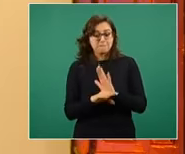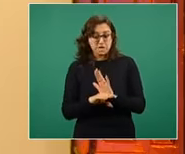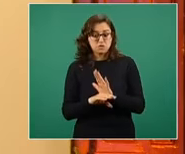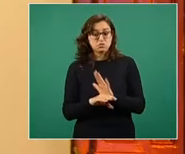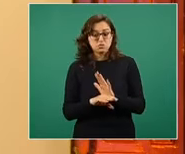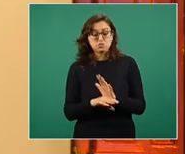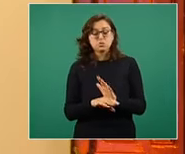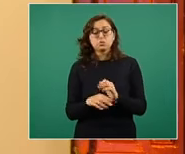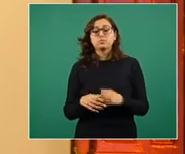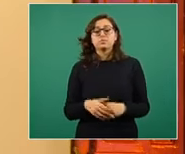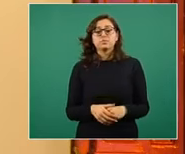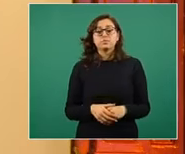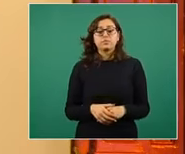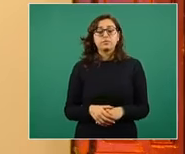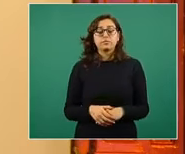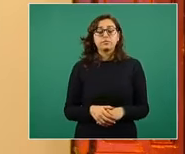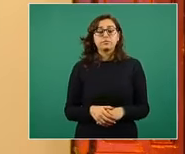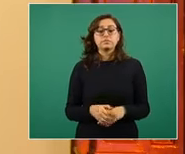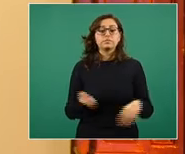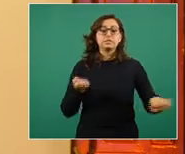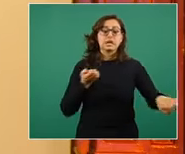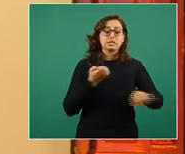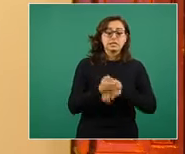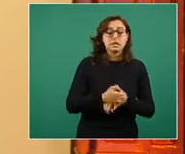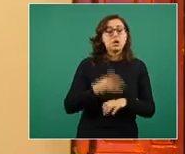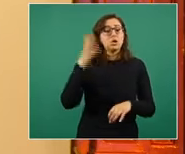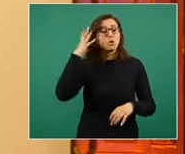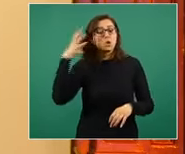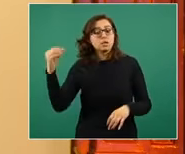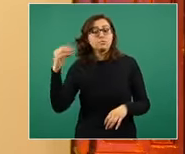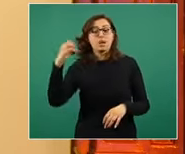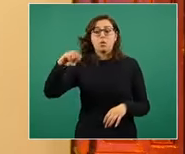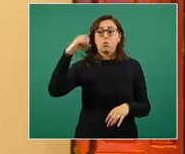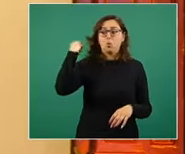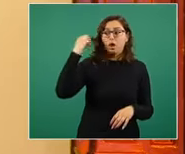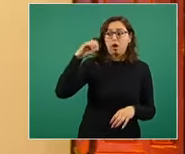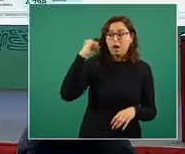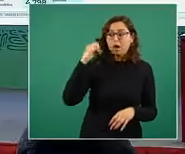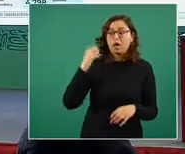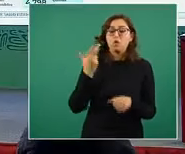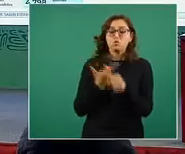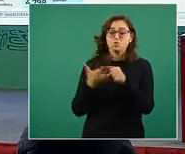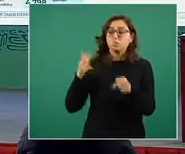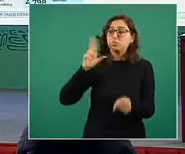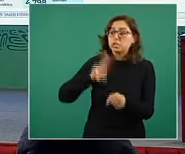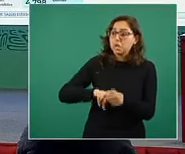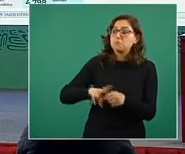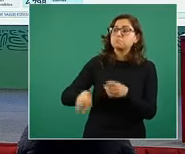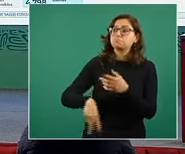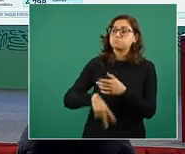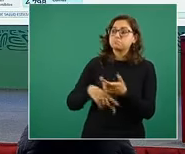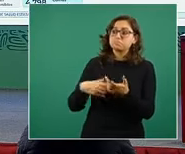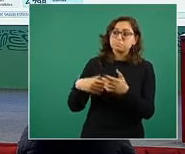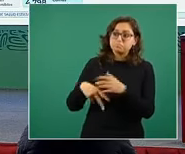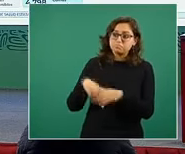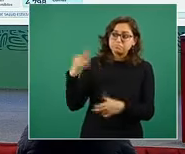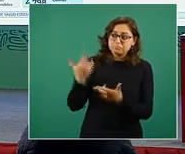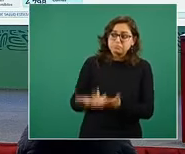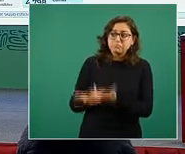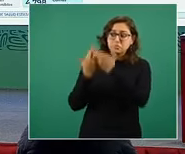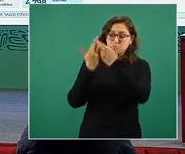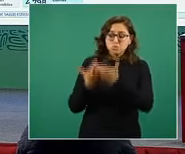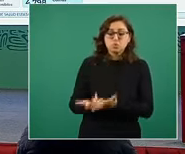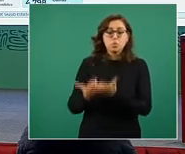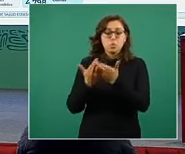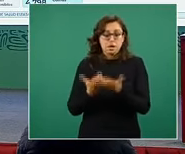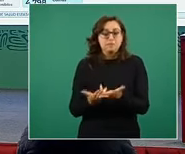disminución en el estado de Colima y en Oaxaca, disminuyendo obviamente de este nivel, y estas 27 entidades con